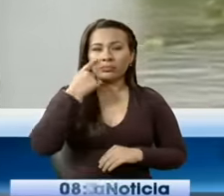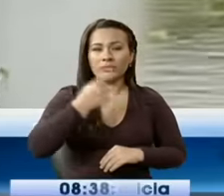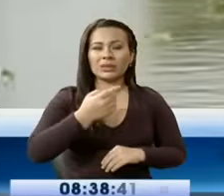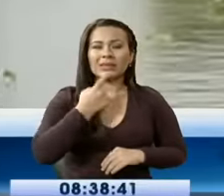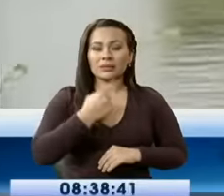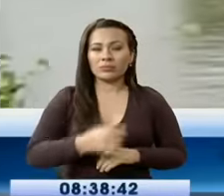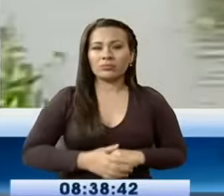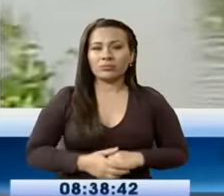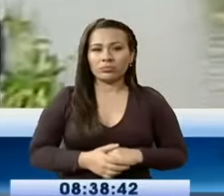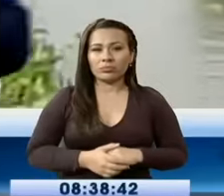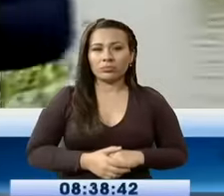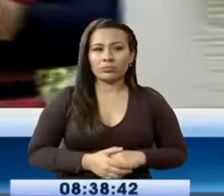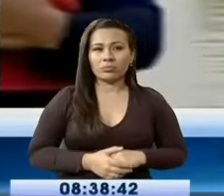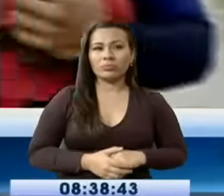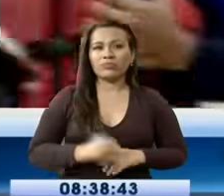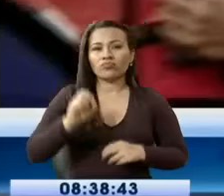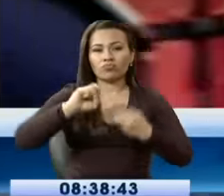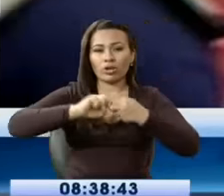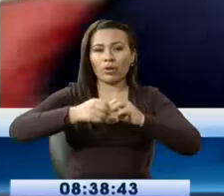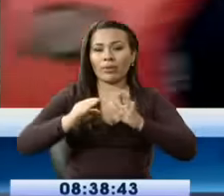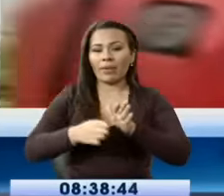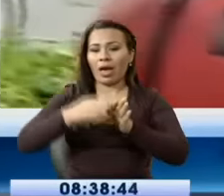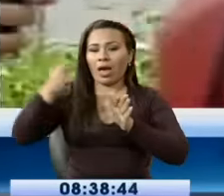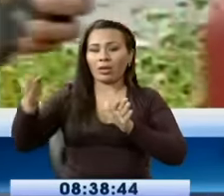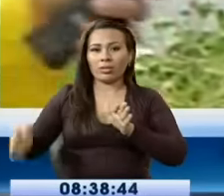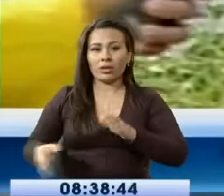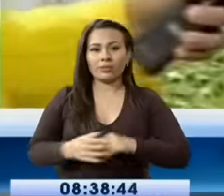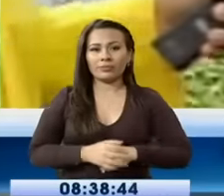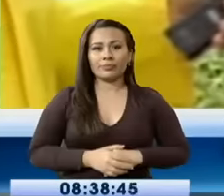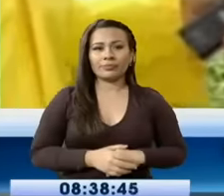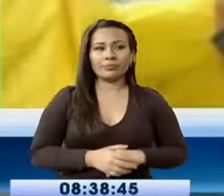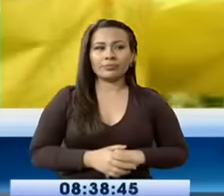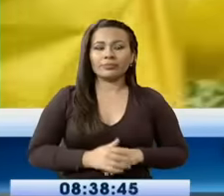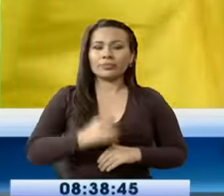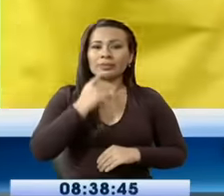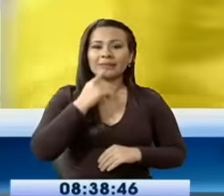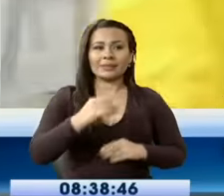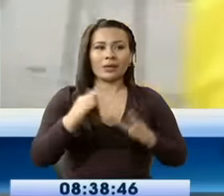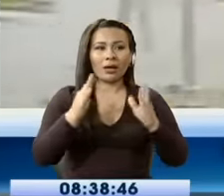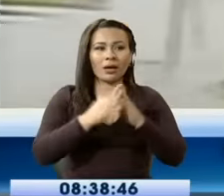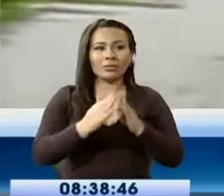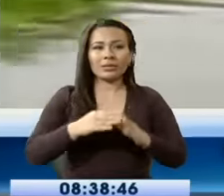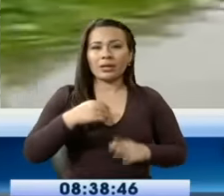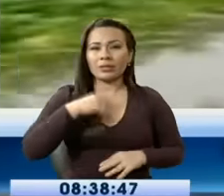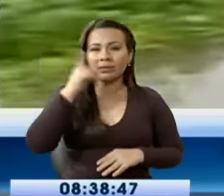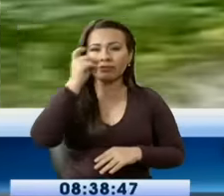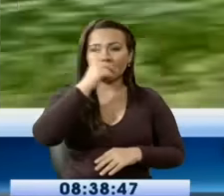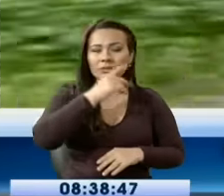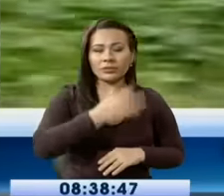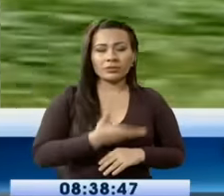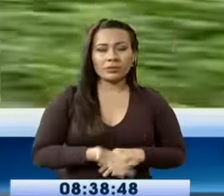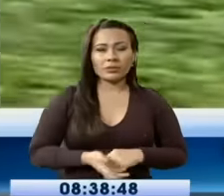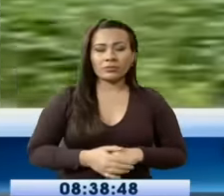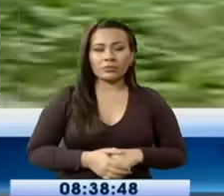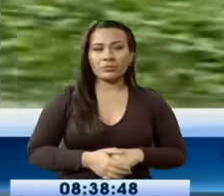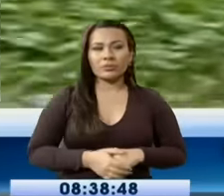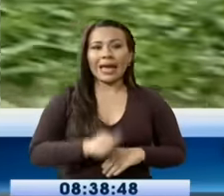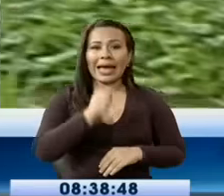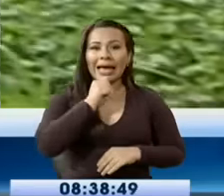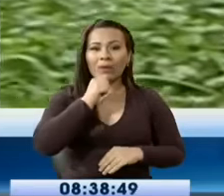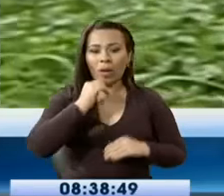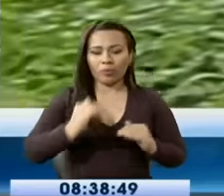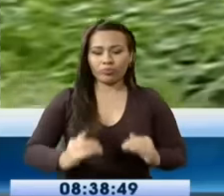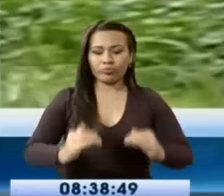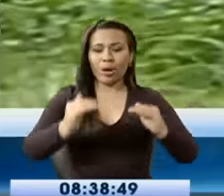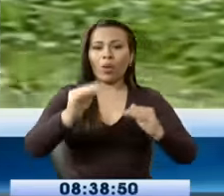Tenemos ya una profundidad en la parte de atrás de 2,5 metros. Entonces casas que tienen como puntales 2 metros, ya tienen el agua 40,